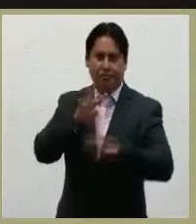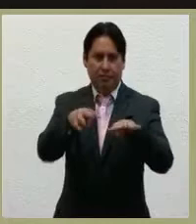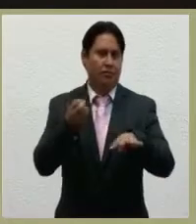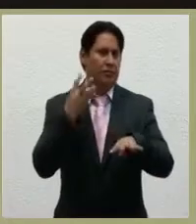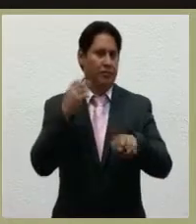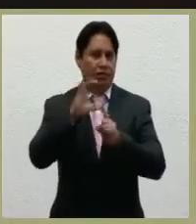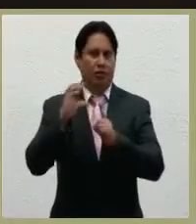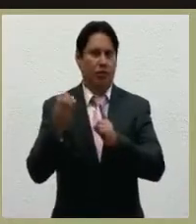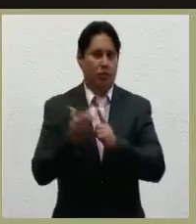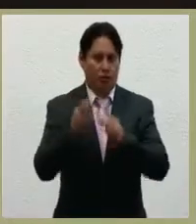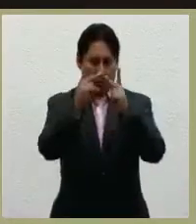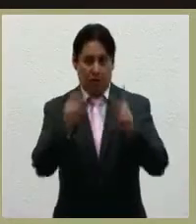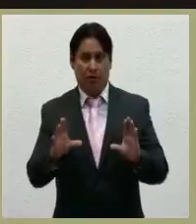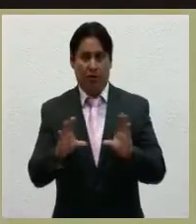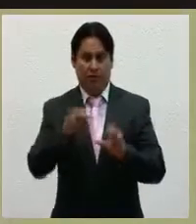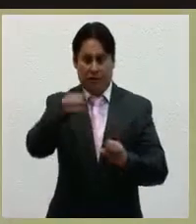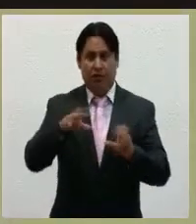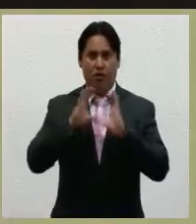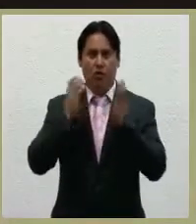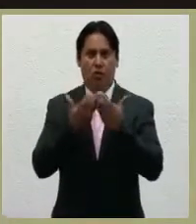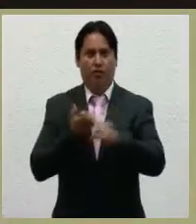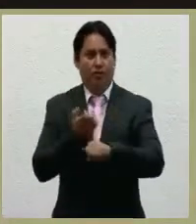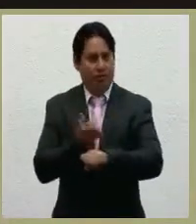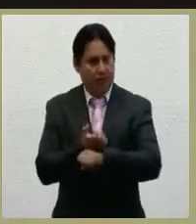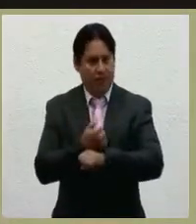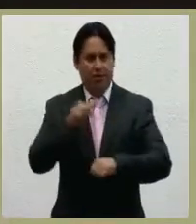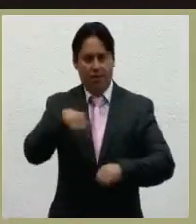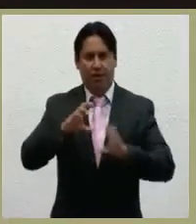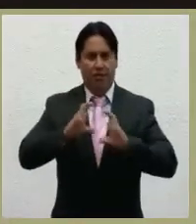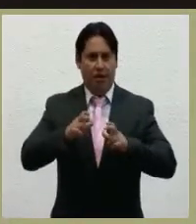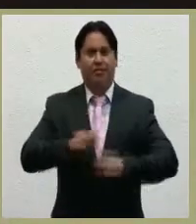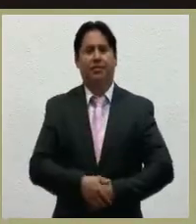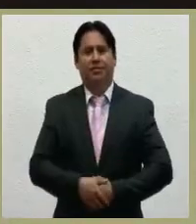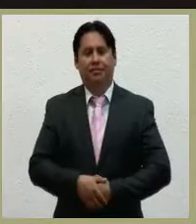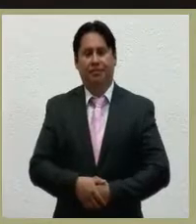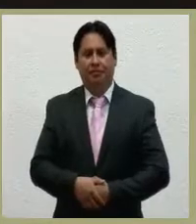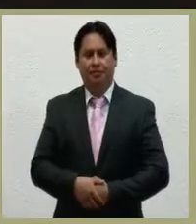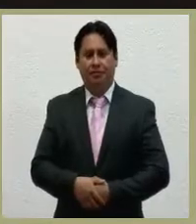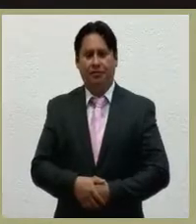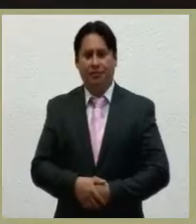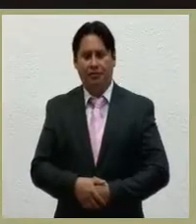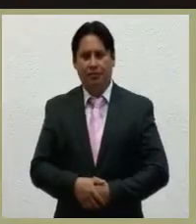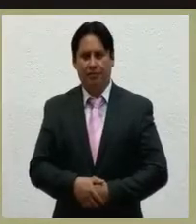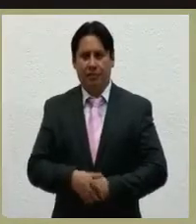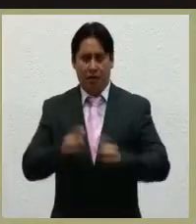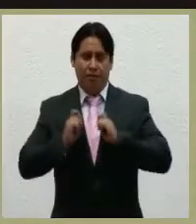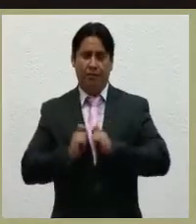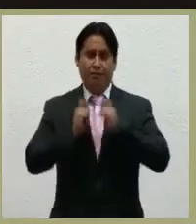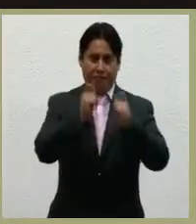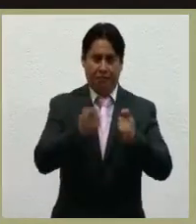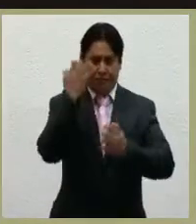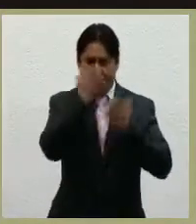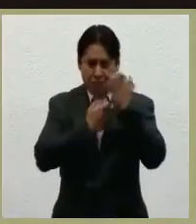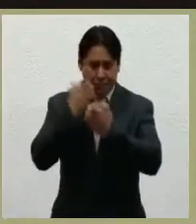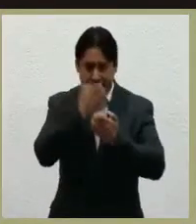la Comisión de Protección Civil de la 66ª Legislatura del Honorable Congreso del Estado de Chiapas le fue turnada para su estudio y dictamen